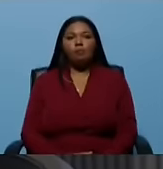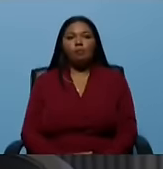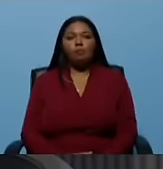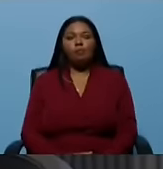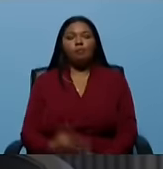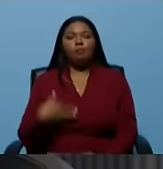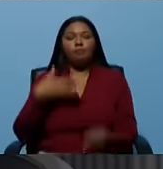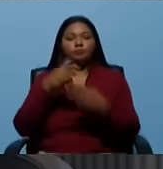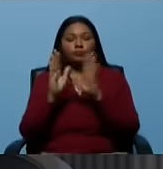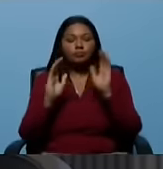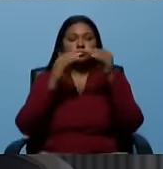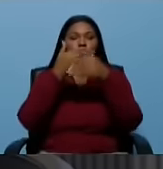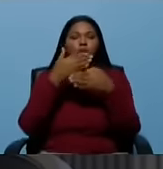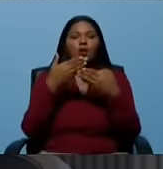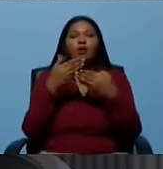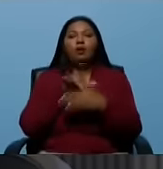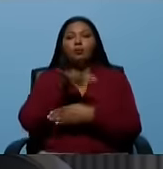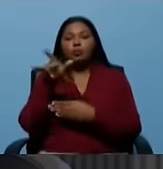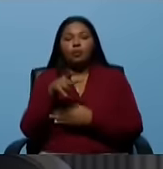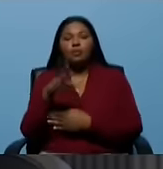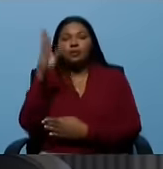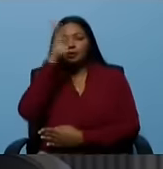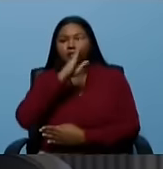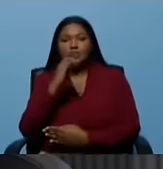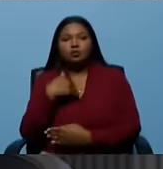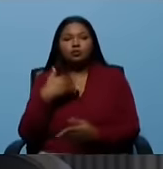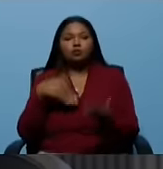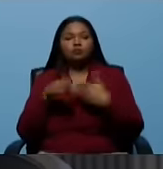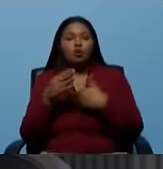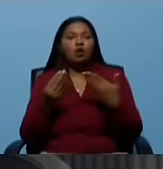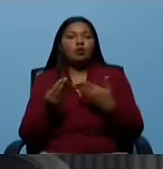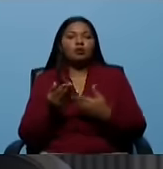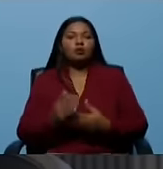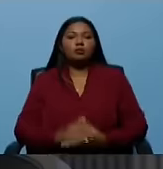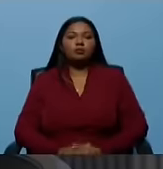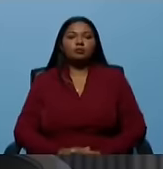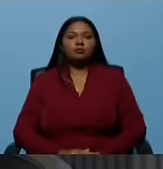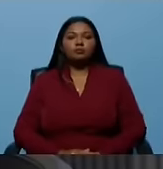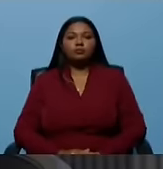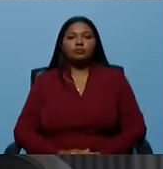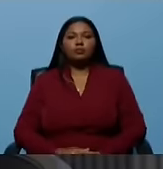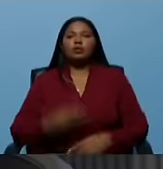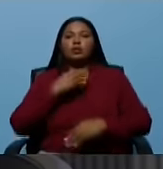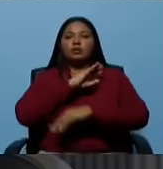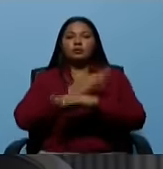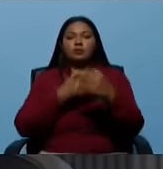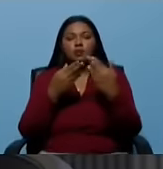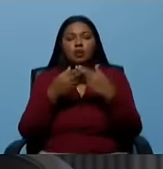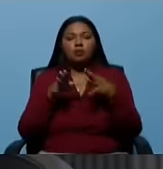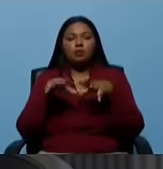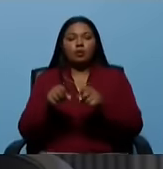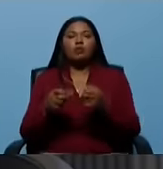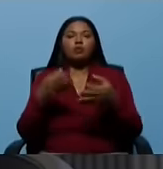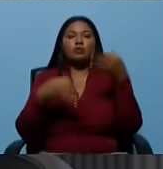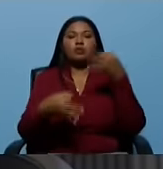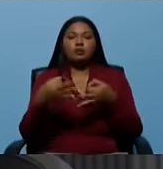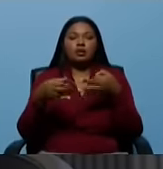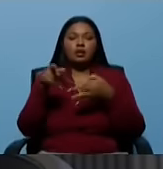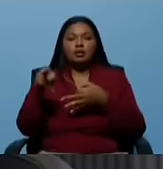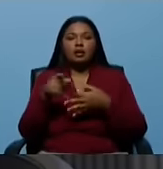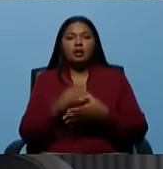secuestrar los aviones brasileros él está diciendo Yo voy a a ejercer mi poder sobre las autoridades judiciales